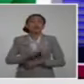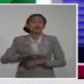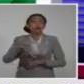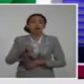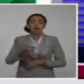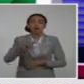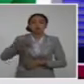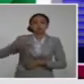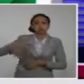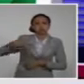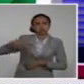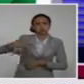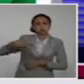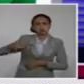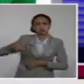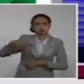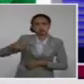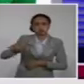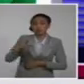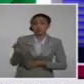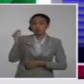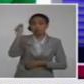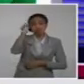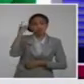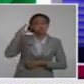obesidad, que saben que eso